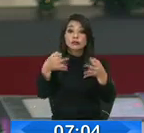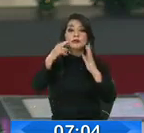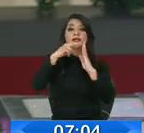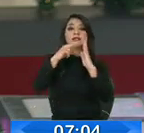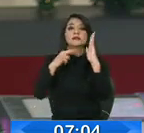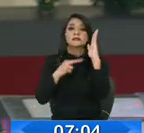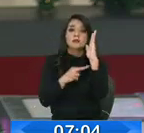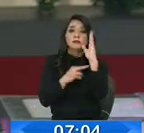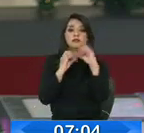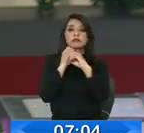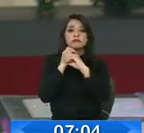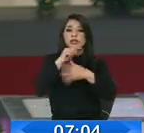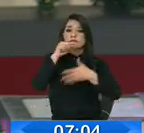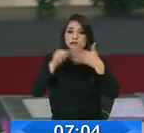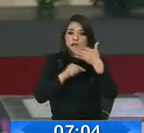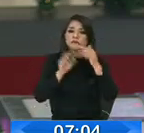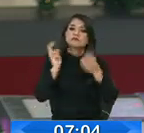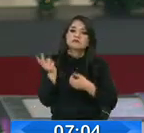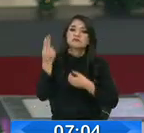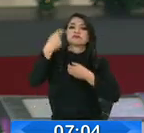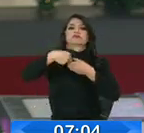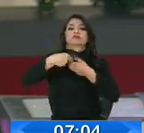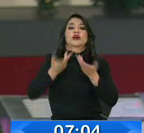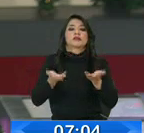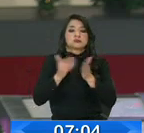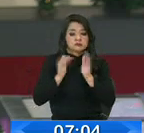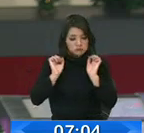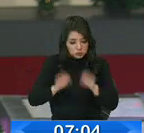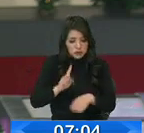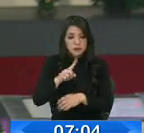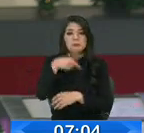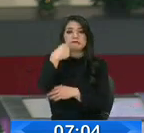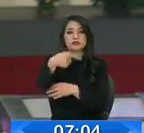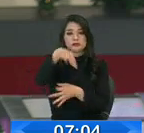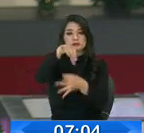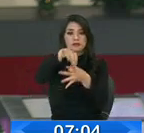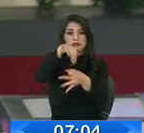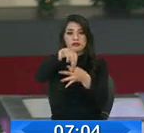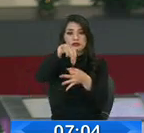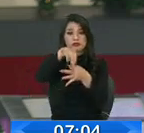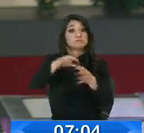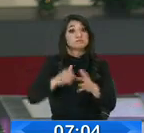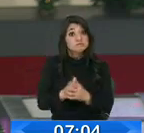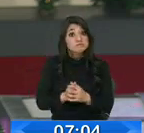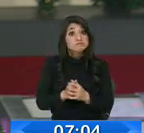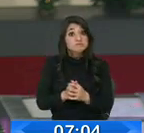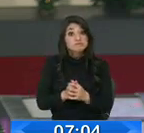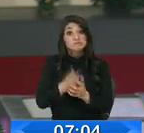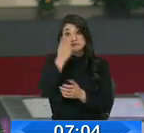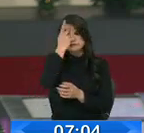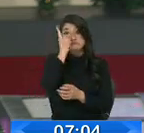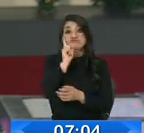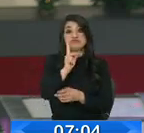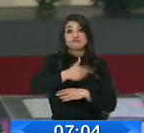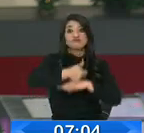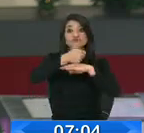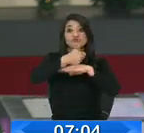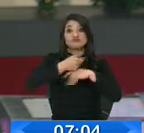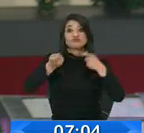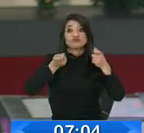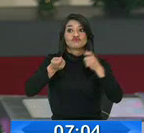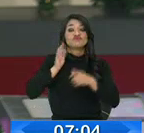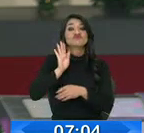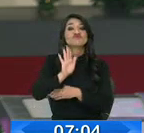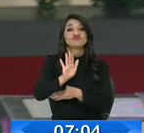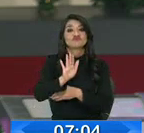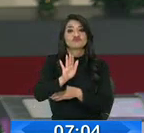y obligaciones podrán participar nuevamente en las próximas elecciones. Esto gracias a una resolución del Tribunal Contencioso Electoral